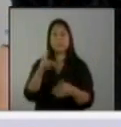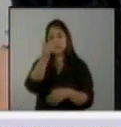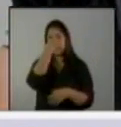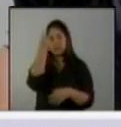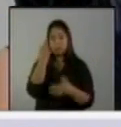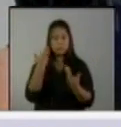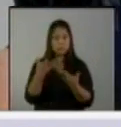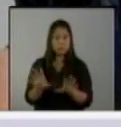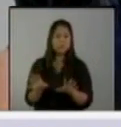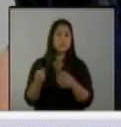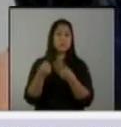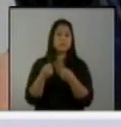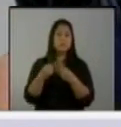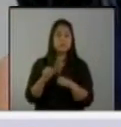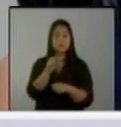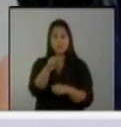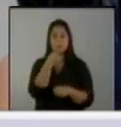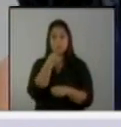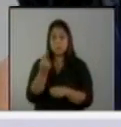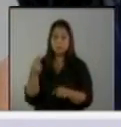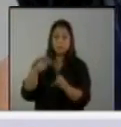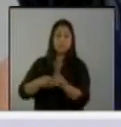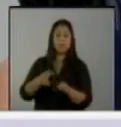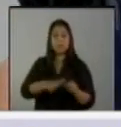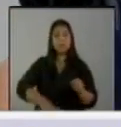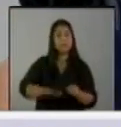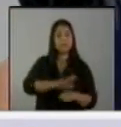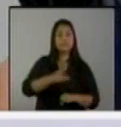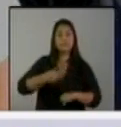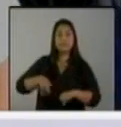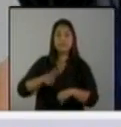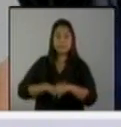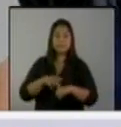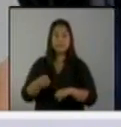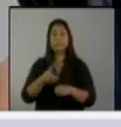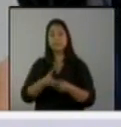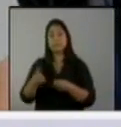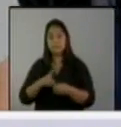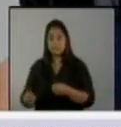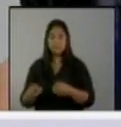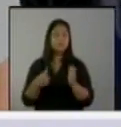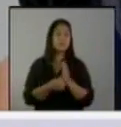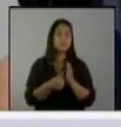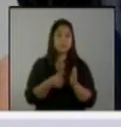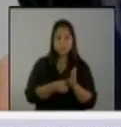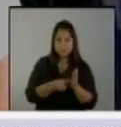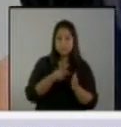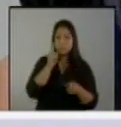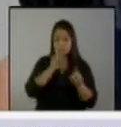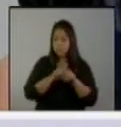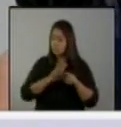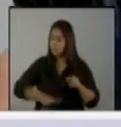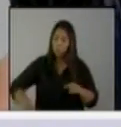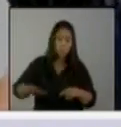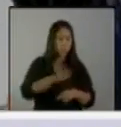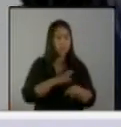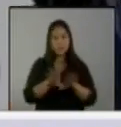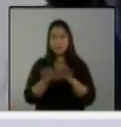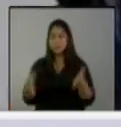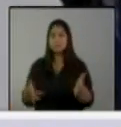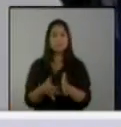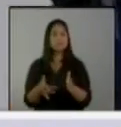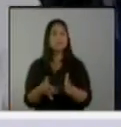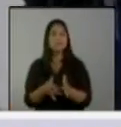se instaló a petición suya a nivel nacional, a nivel departamental y a nivel municipal. Están funcionando todas las mesas